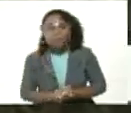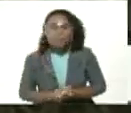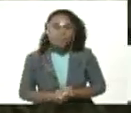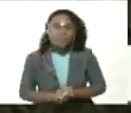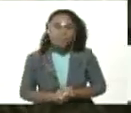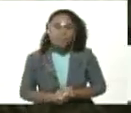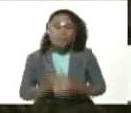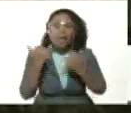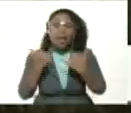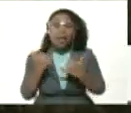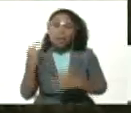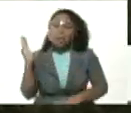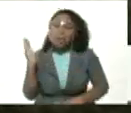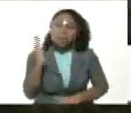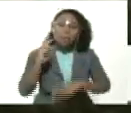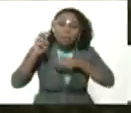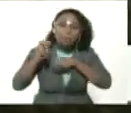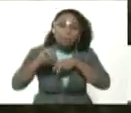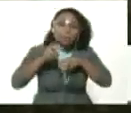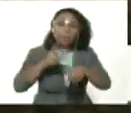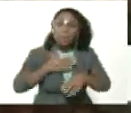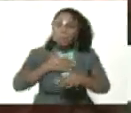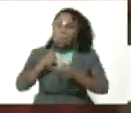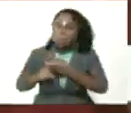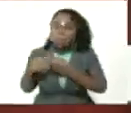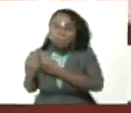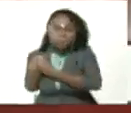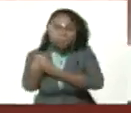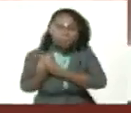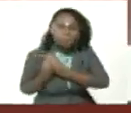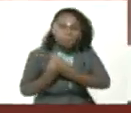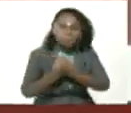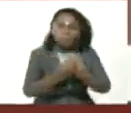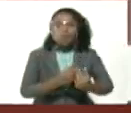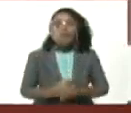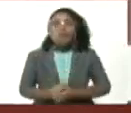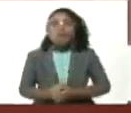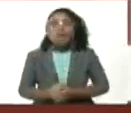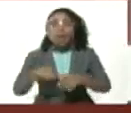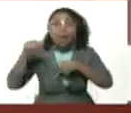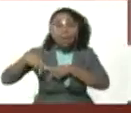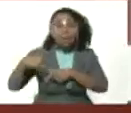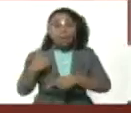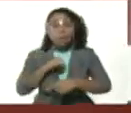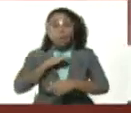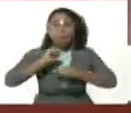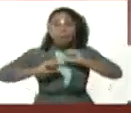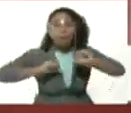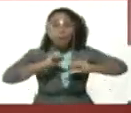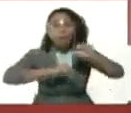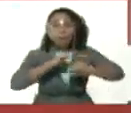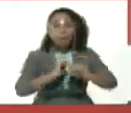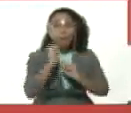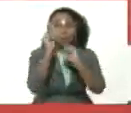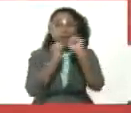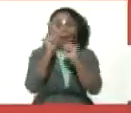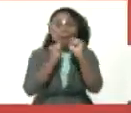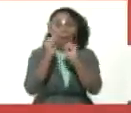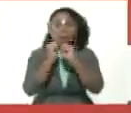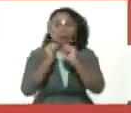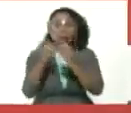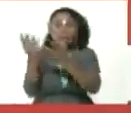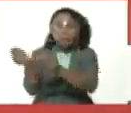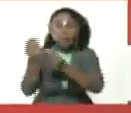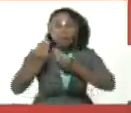y ahora nos venimos por aquí, acá, Silvia. Okay. Aquí ya tenemos entonces nuestro proceso, una máquina que nos